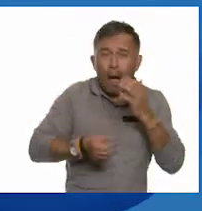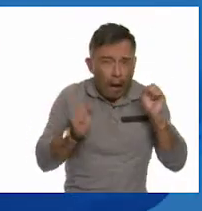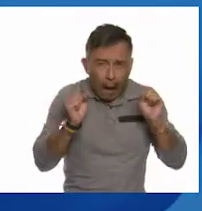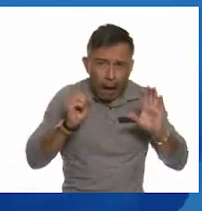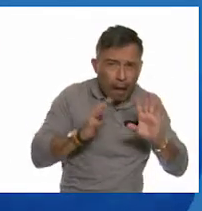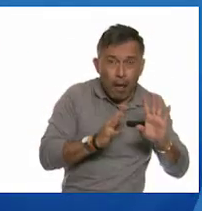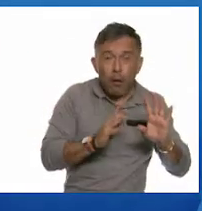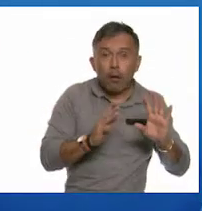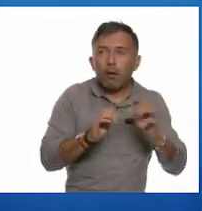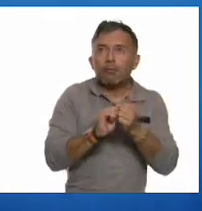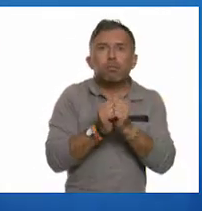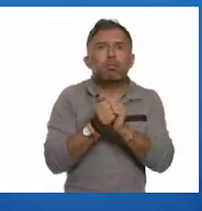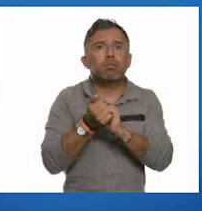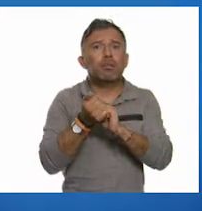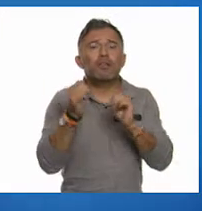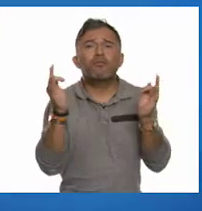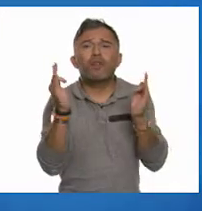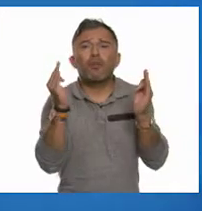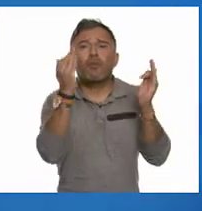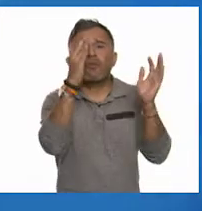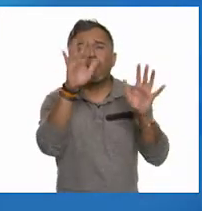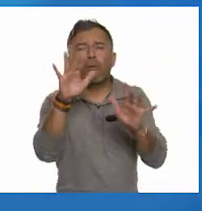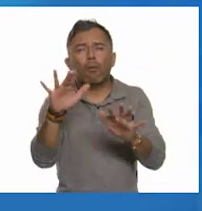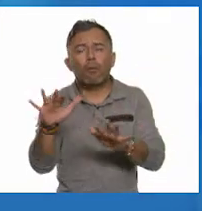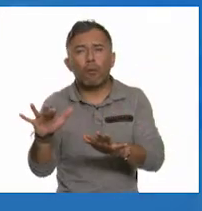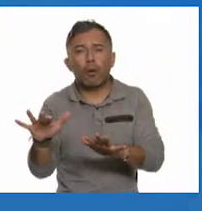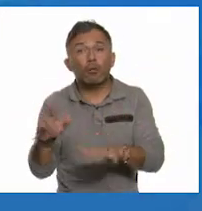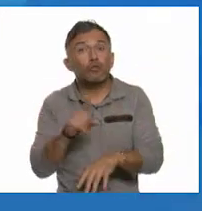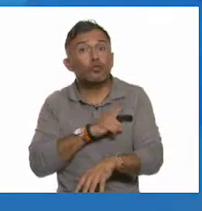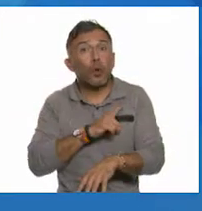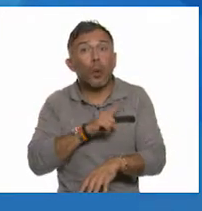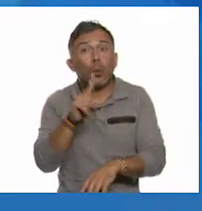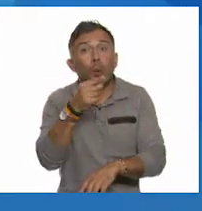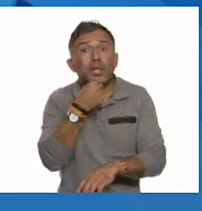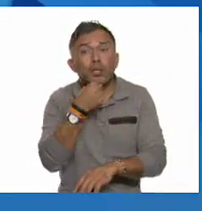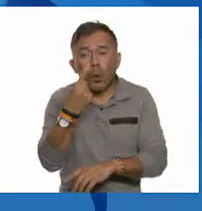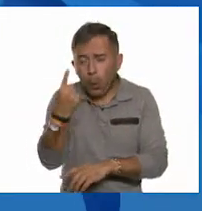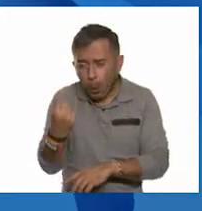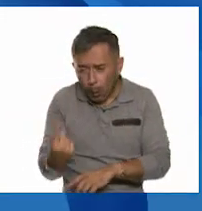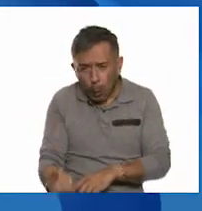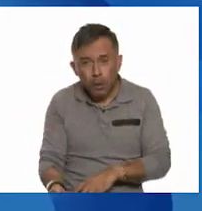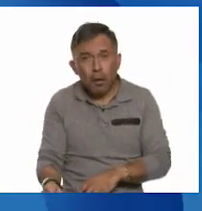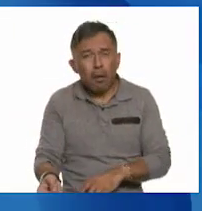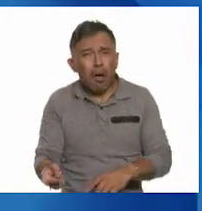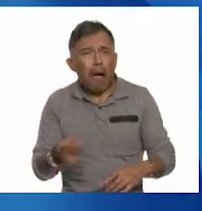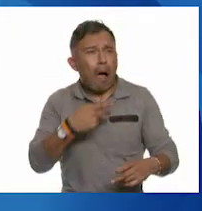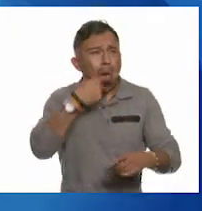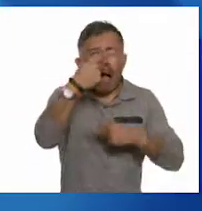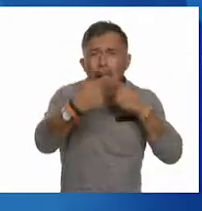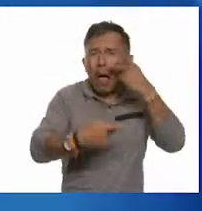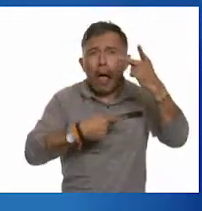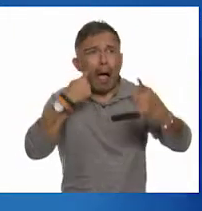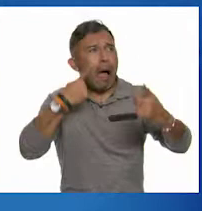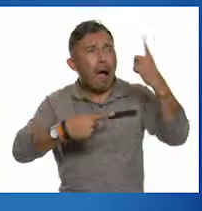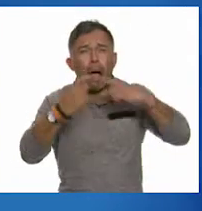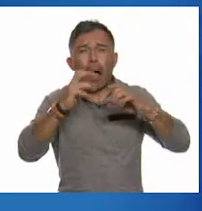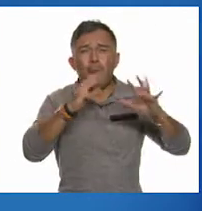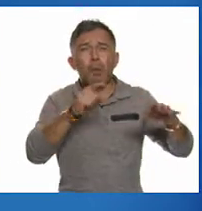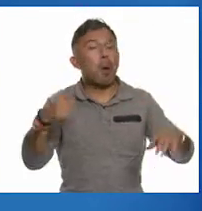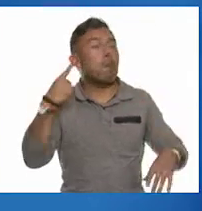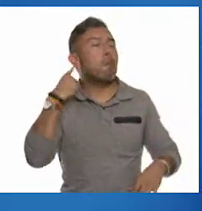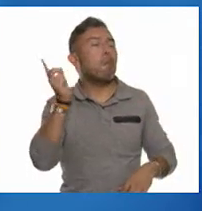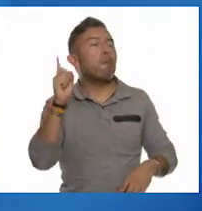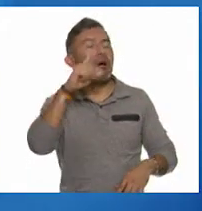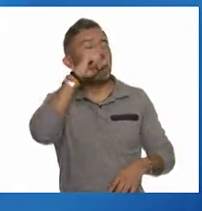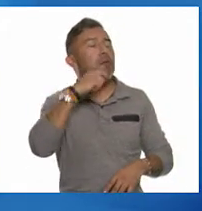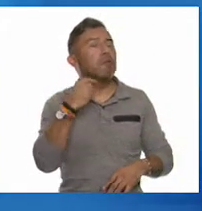jardín. Solo quedó el pequeño, que no había oído al gigante entre tanto llanto. El